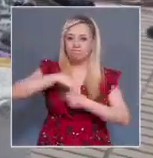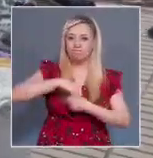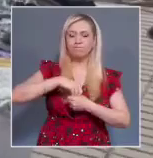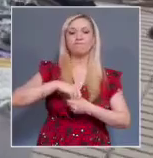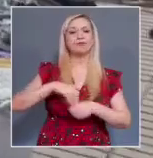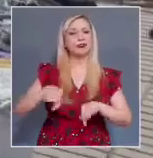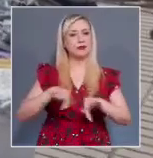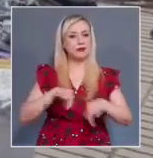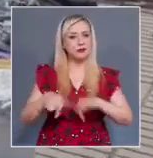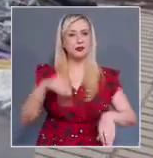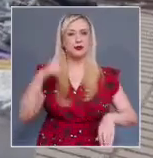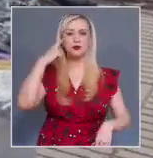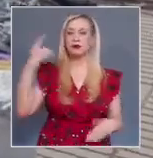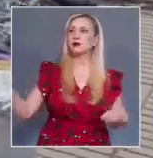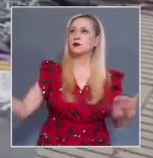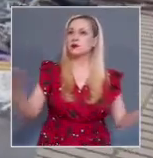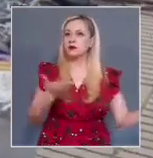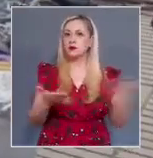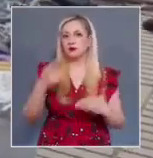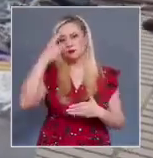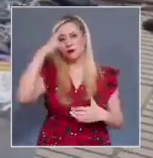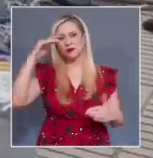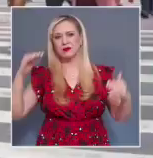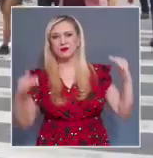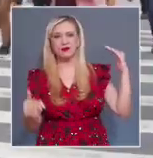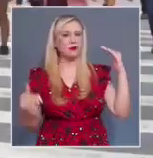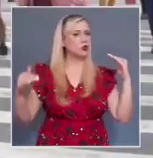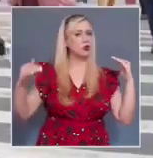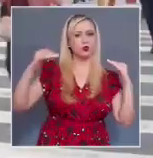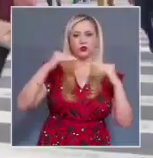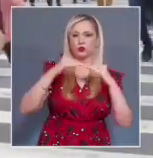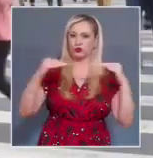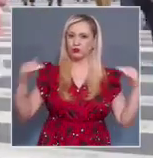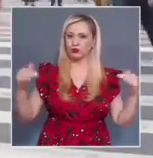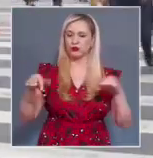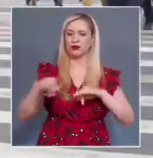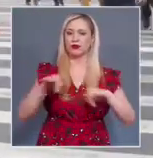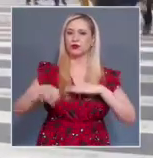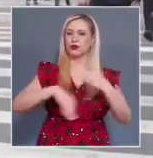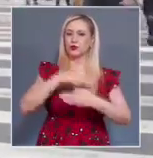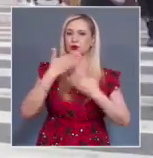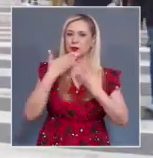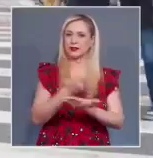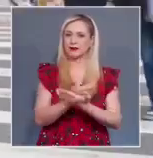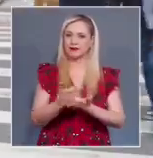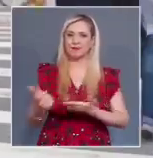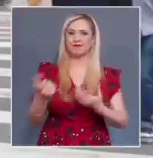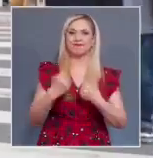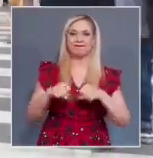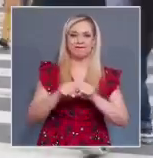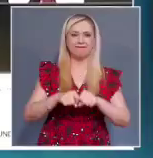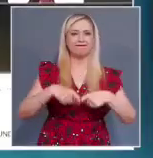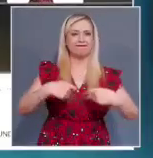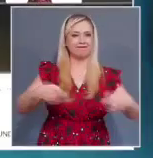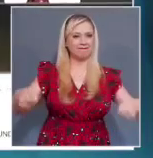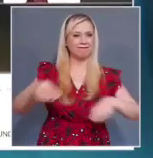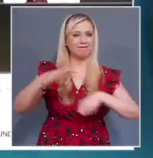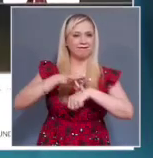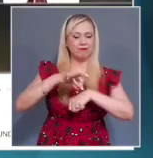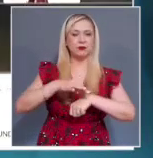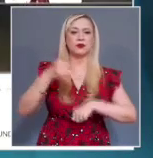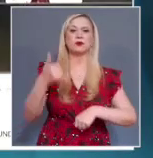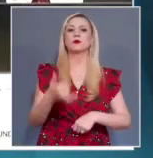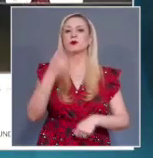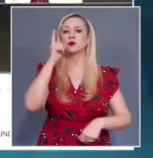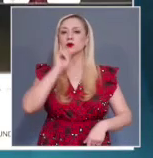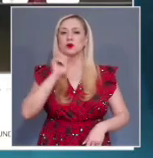las desigualdades y la informalidad en la región. Ahí se advirtió que persisten, además, importantes brechas de género. Es sabido,